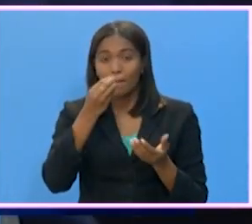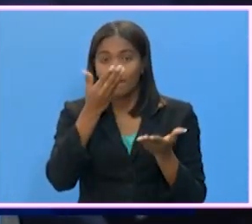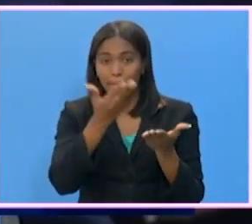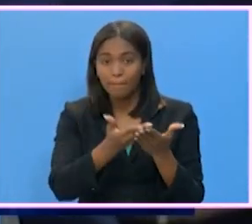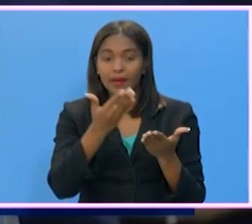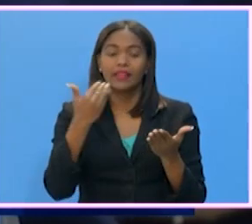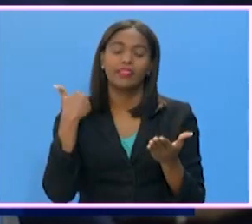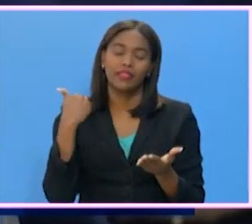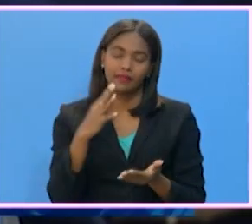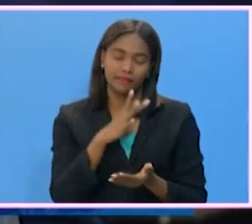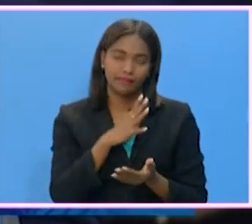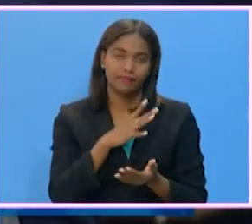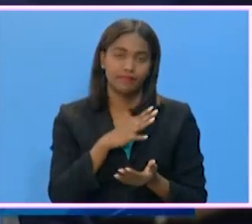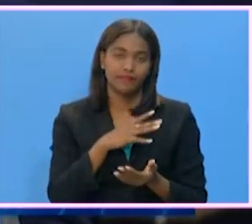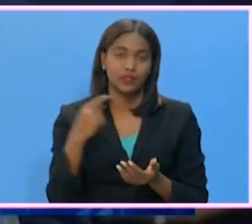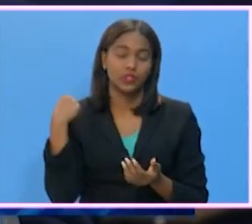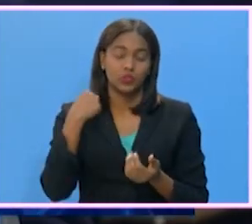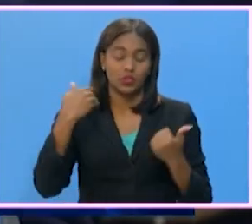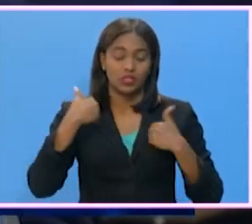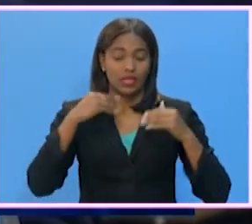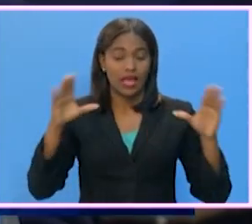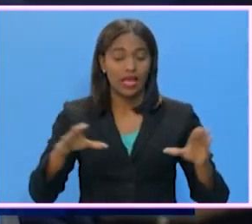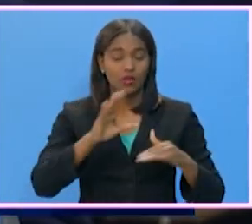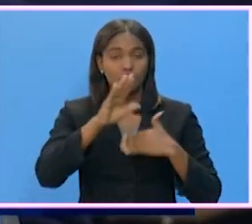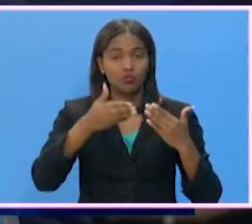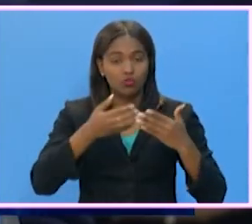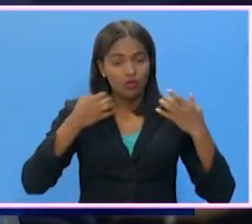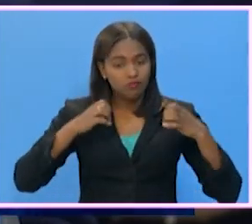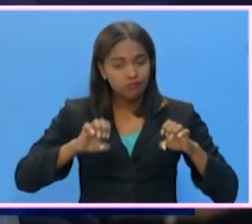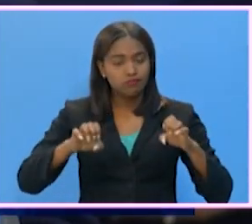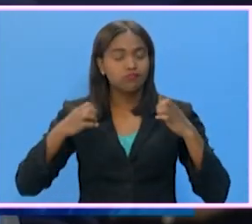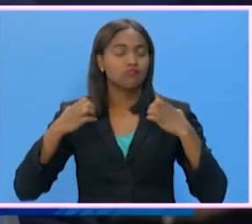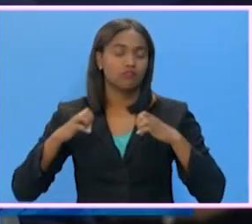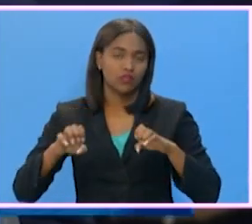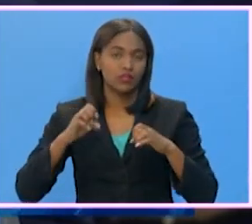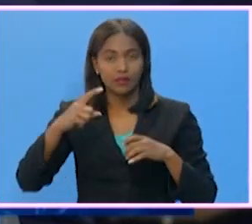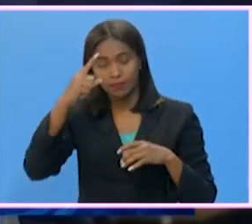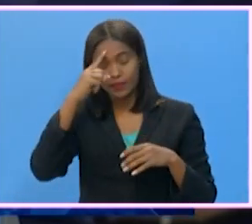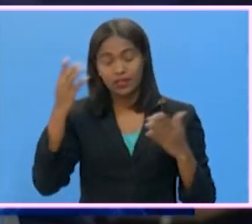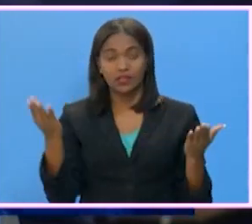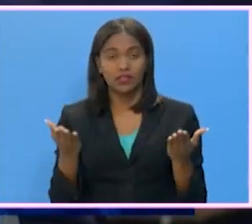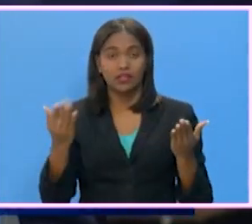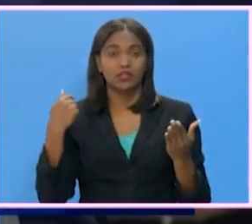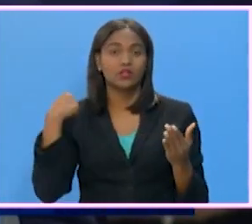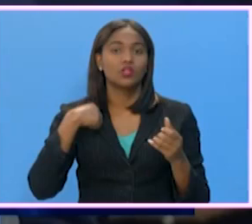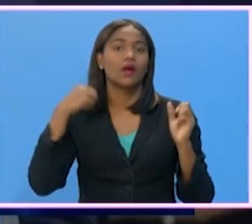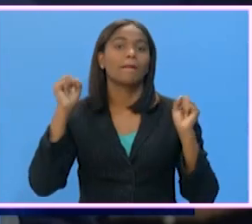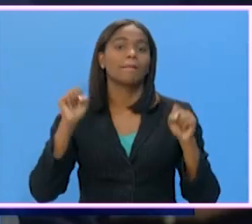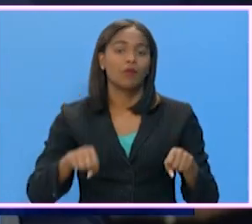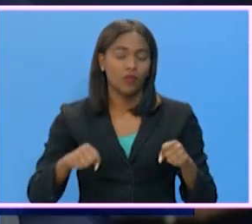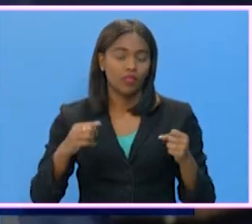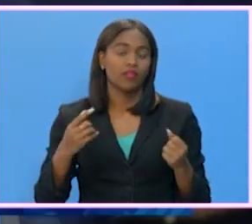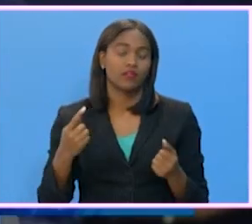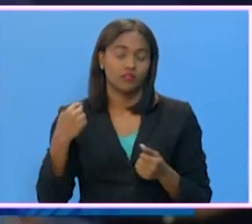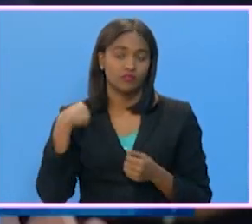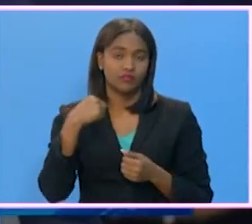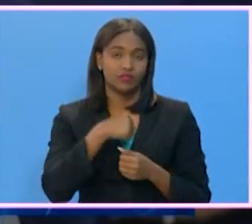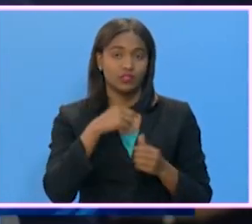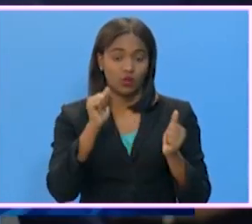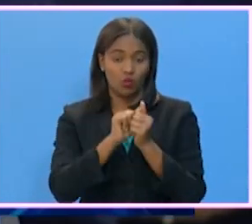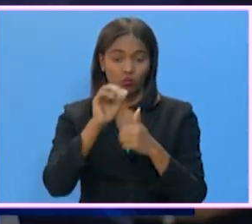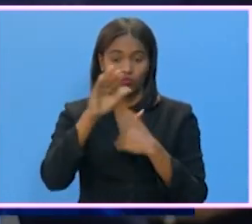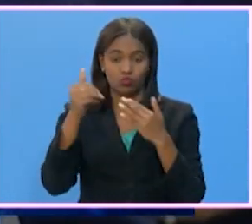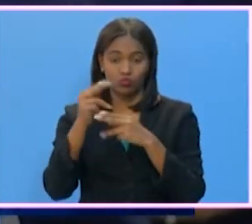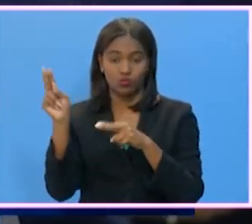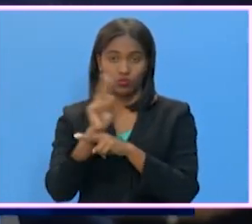está garantizado, que estamos haciendo los esfuerzos del lugar para que podamos nosotros, con las herramientas